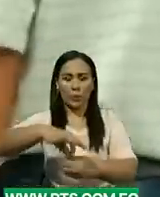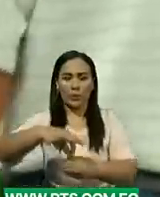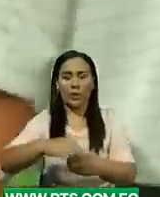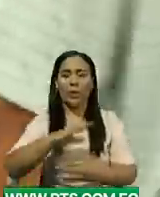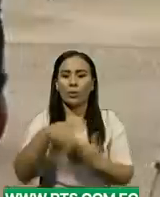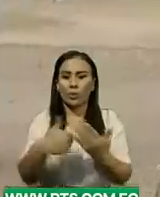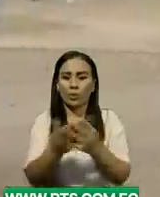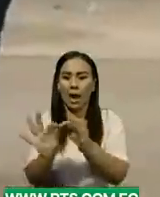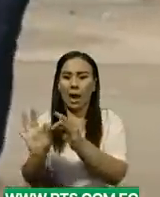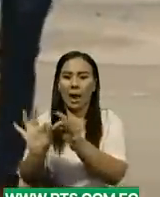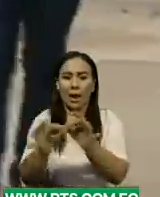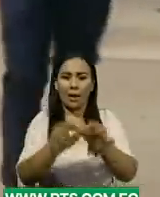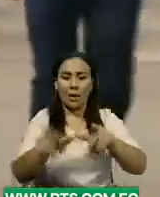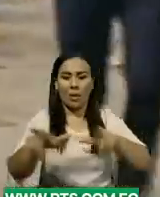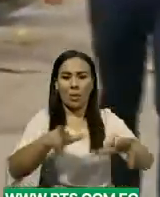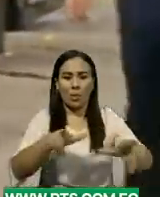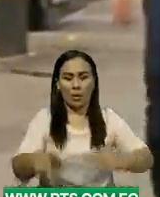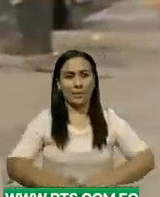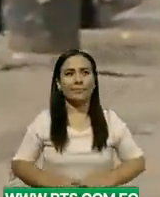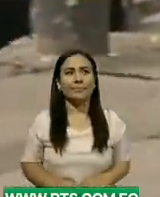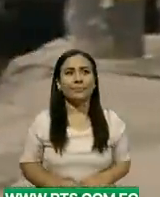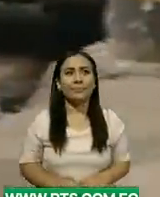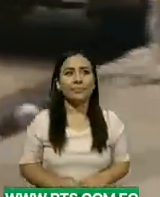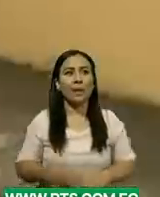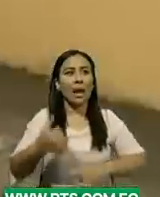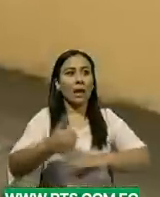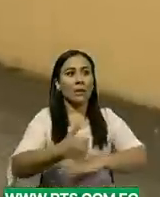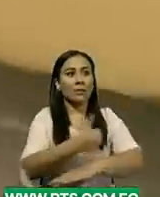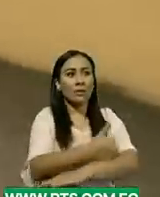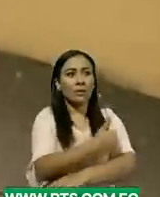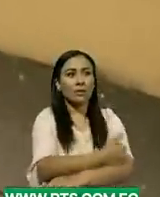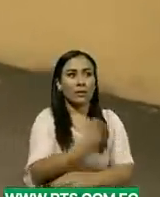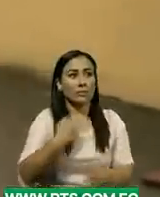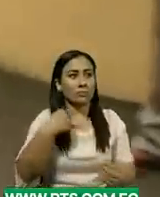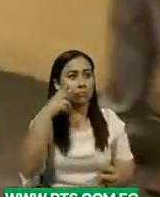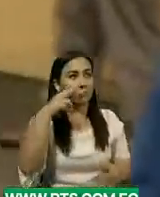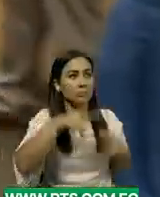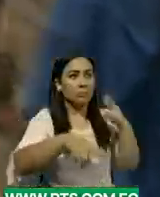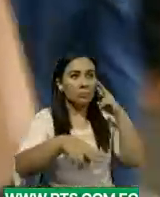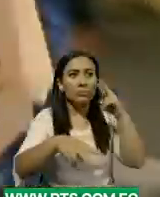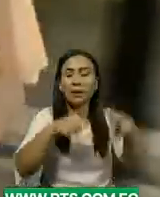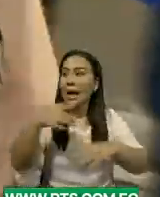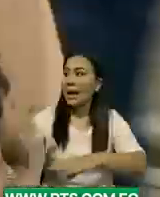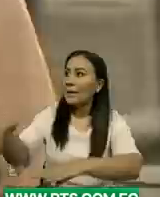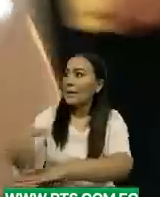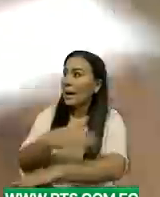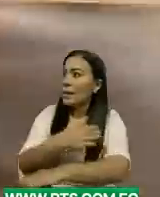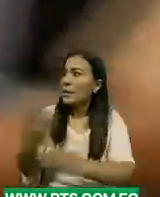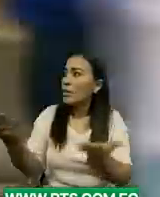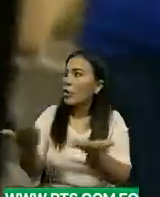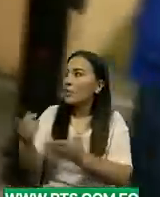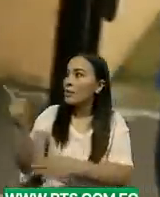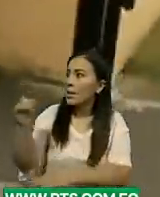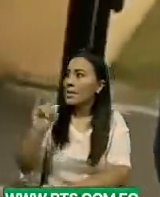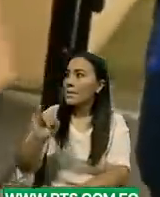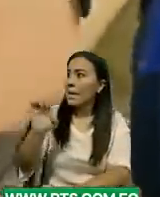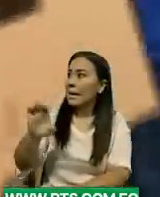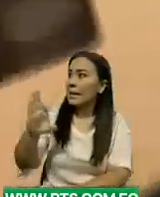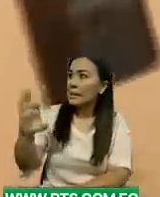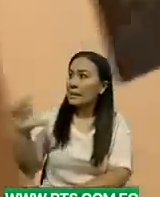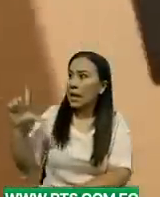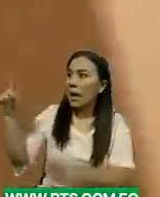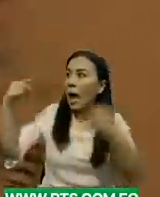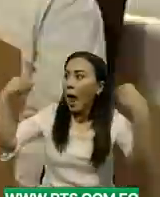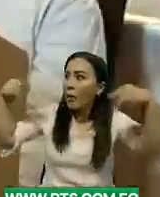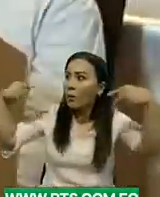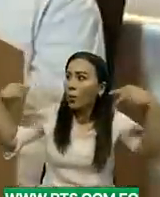estas adecuaciones. A las autoridades se las vio caminar por las calles de la Ciudadela y Etel y también en la Alborada, en